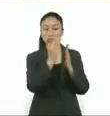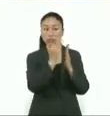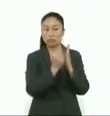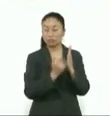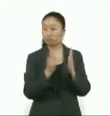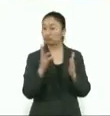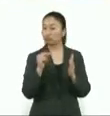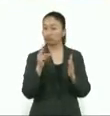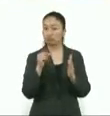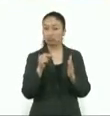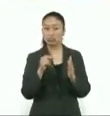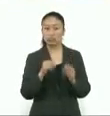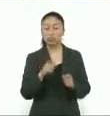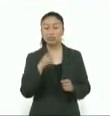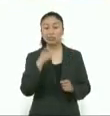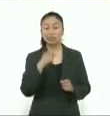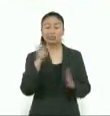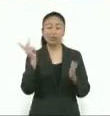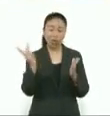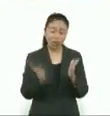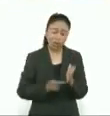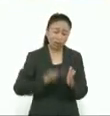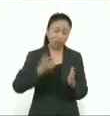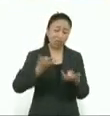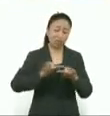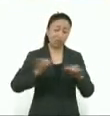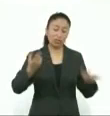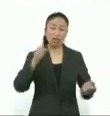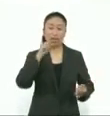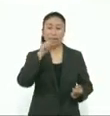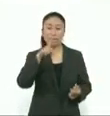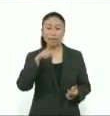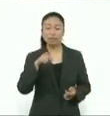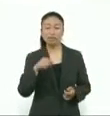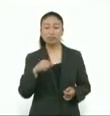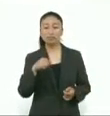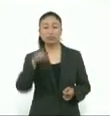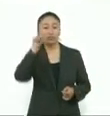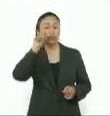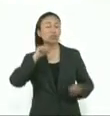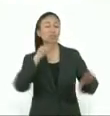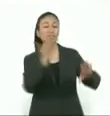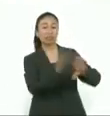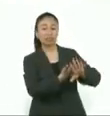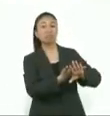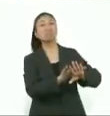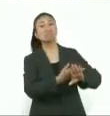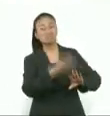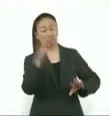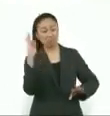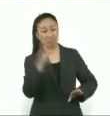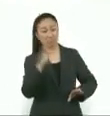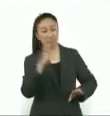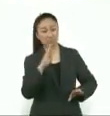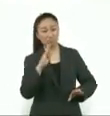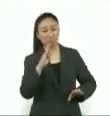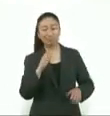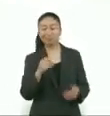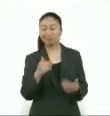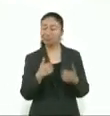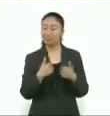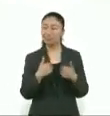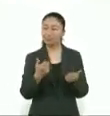riesgo de una regresión machista y misógina. Sí, entiendo lo machista y misógino de este